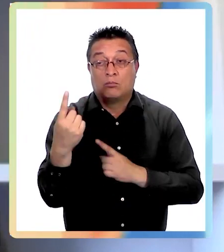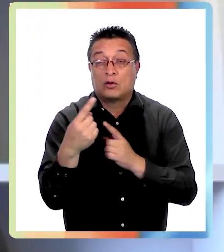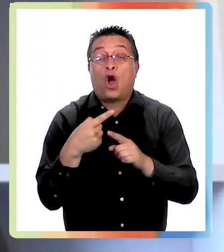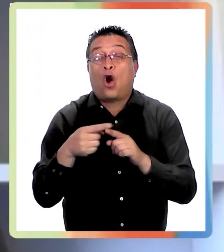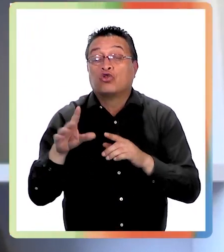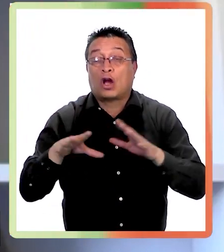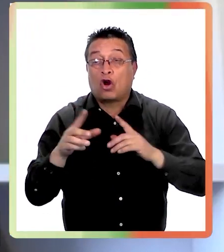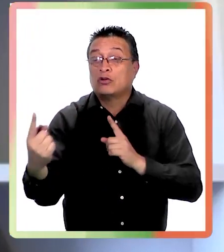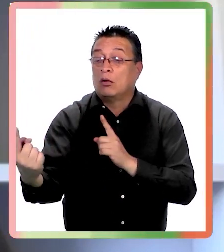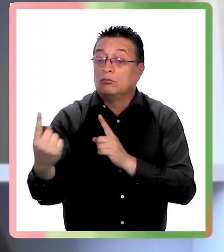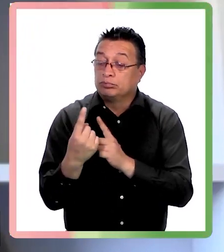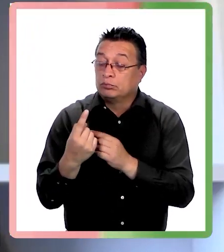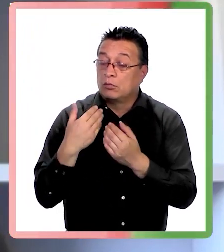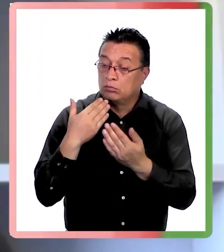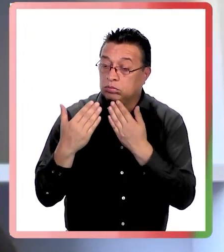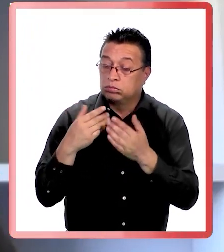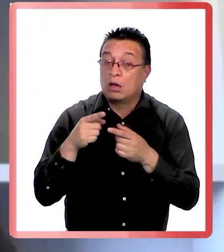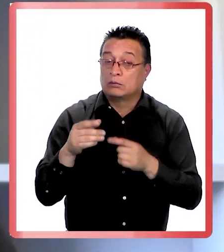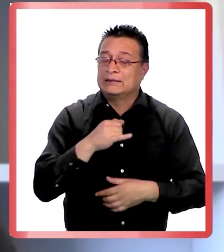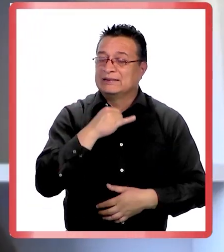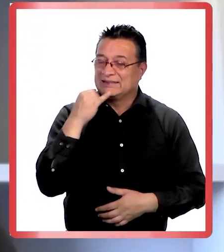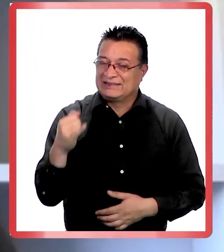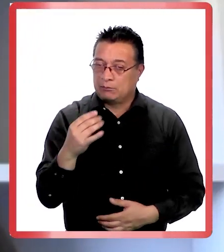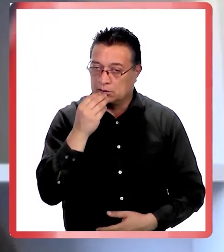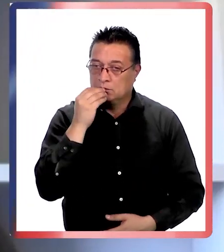cuando me vienen a ver de repente por otras cosas,